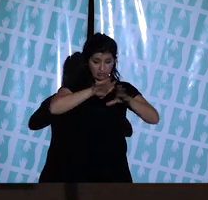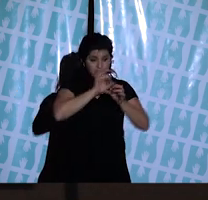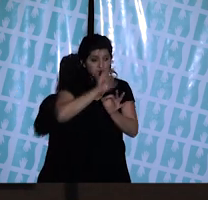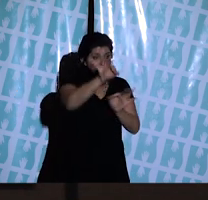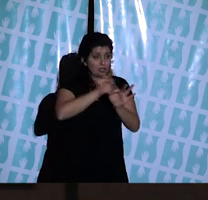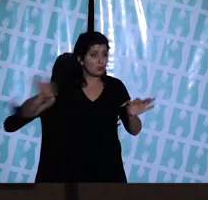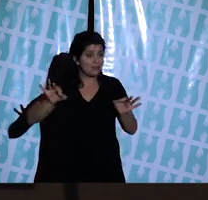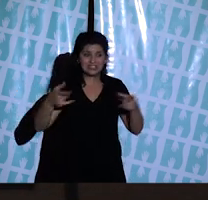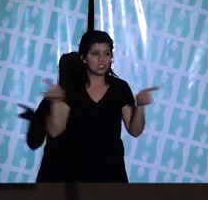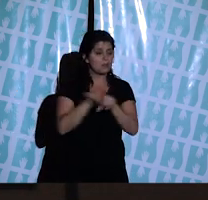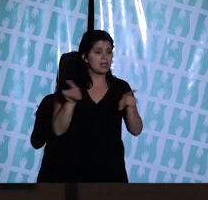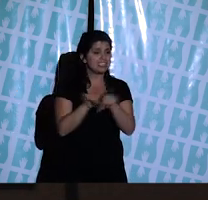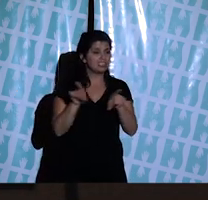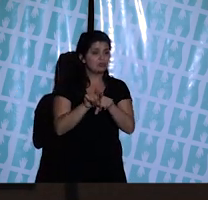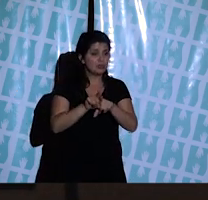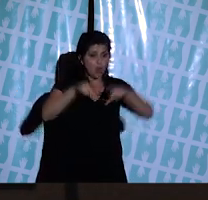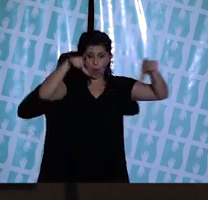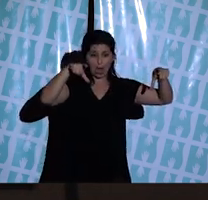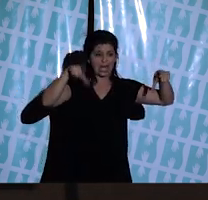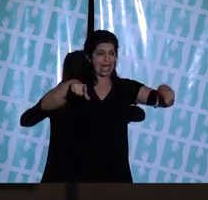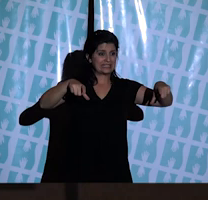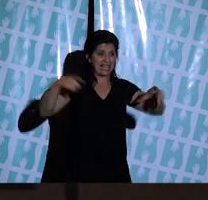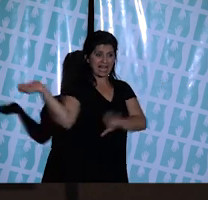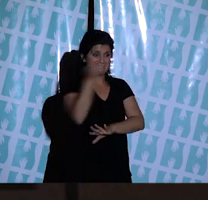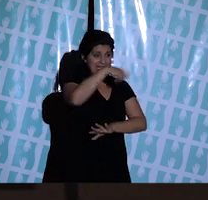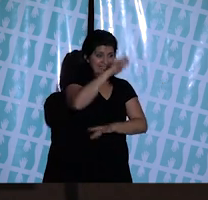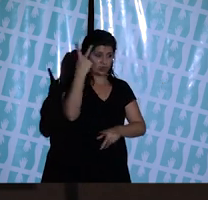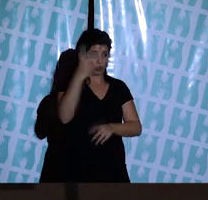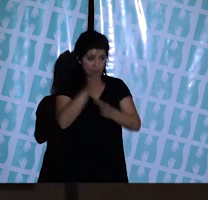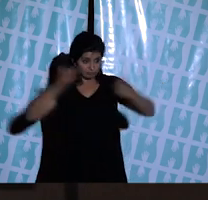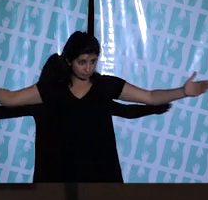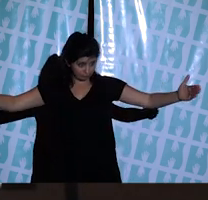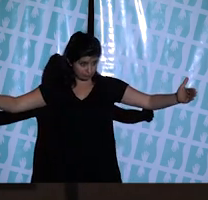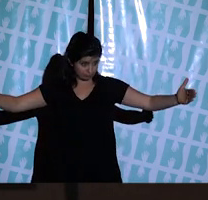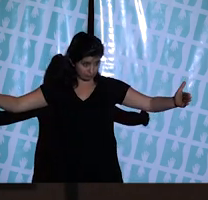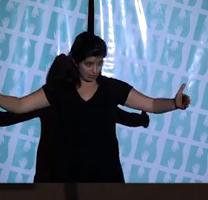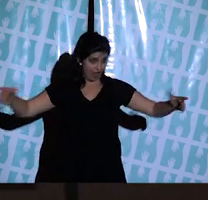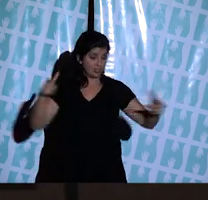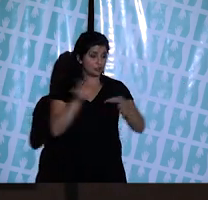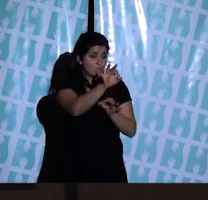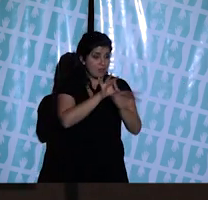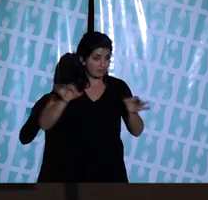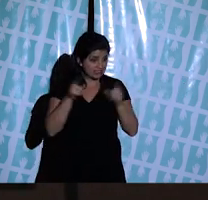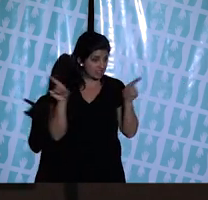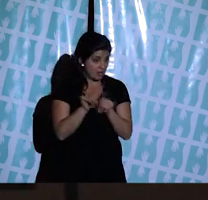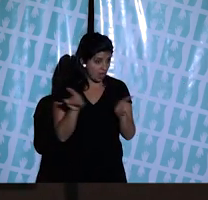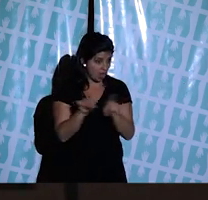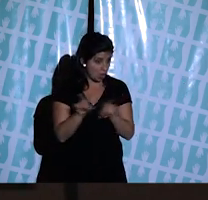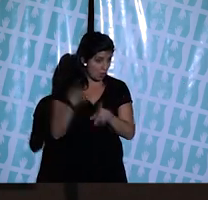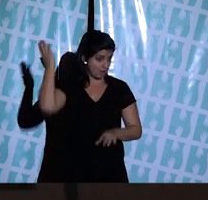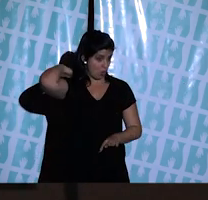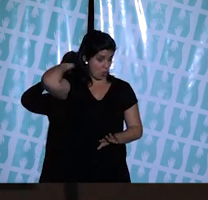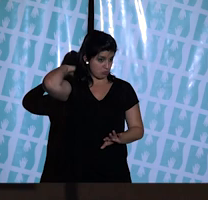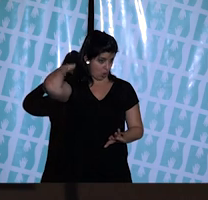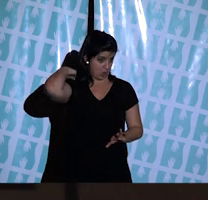lo tanto, el paco, el crack, la nicotina, todas las cosas fumadas son extremadamente adictivas porque